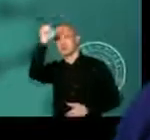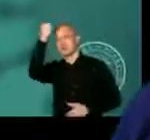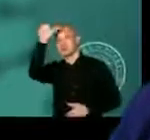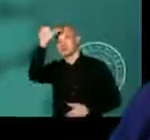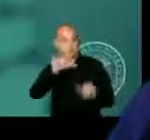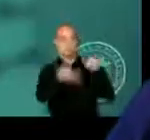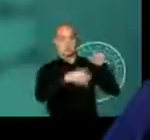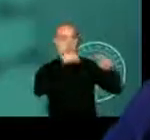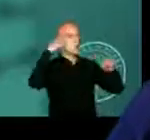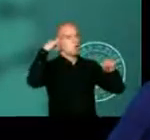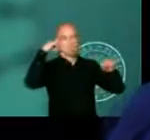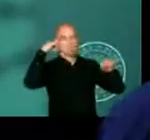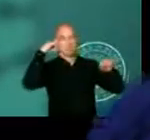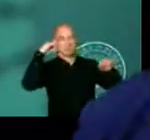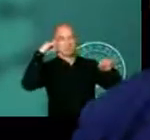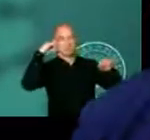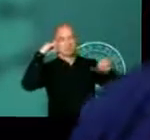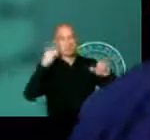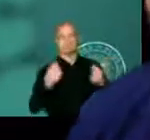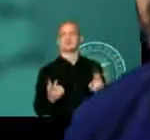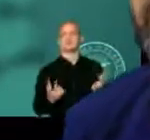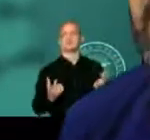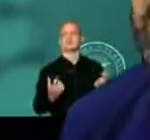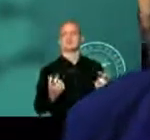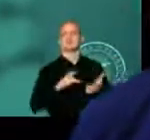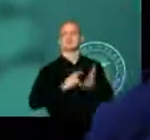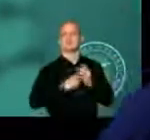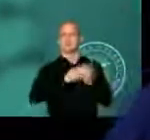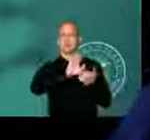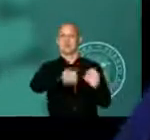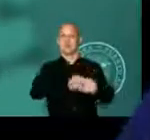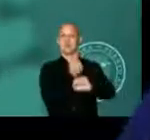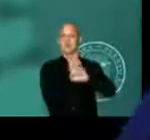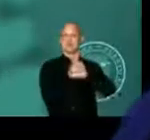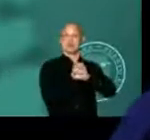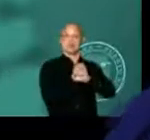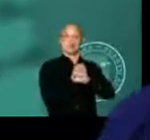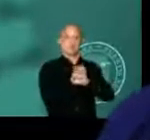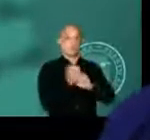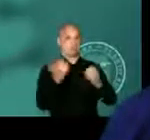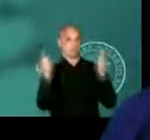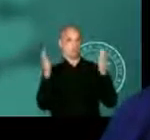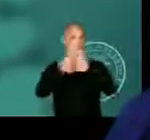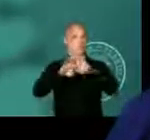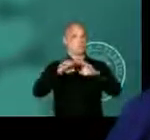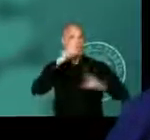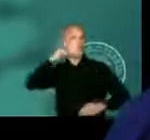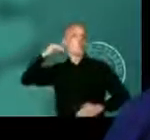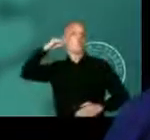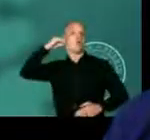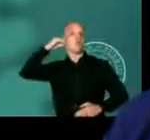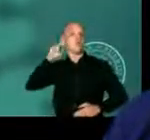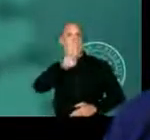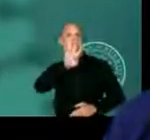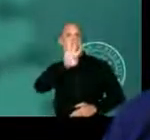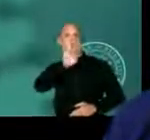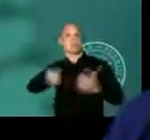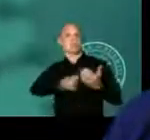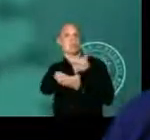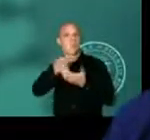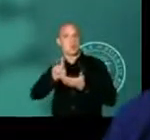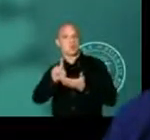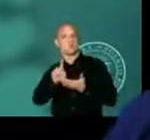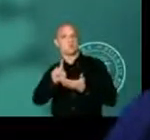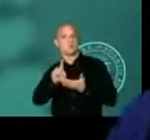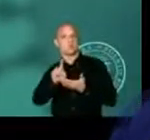o espacio público, incluyendo las gasolineras. Cierre completo, barra, cafetines con permisos de